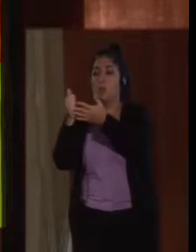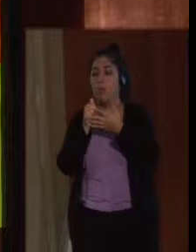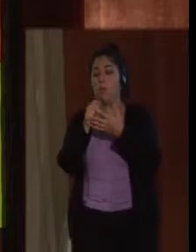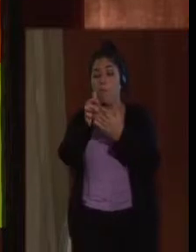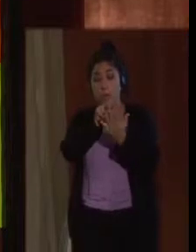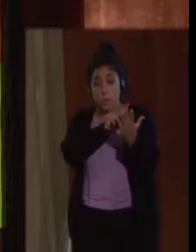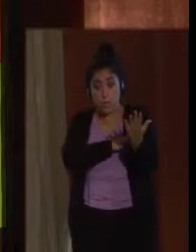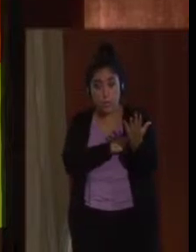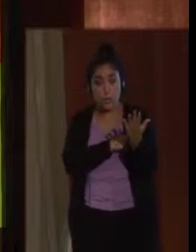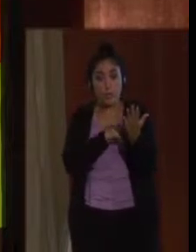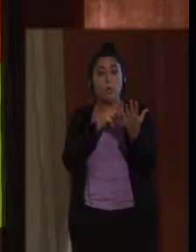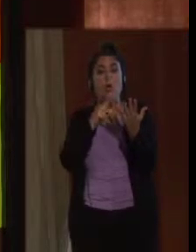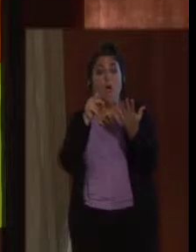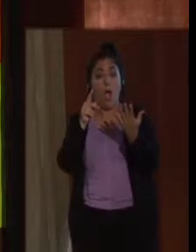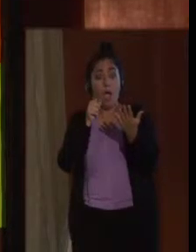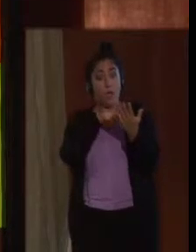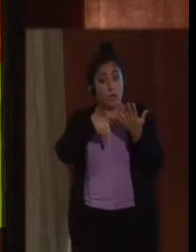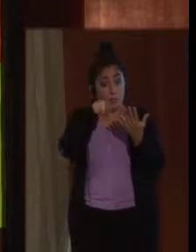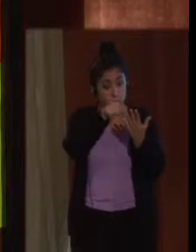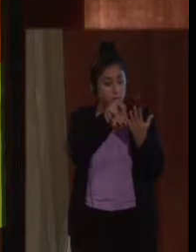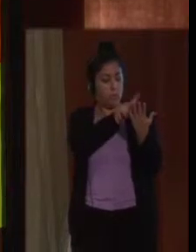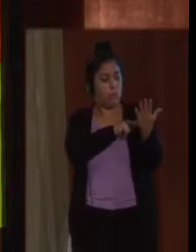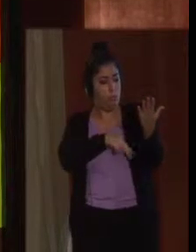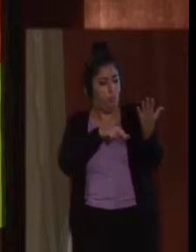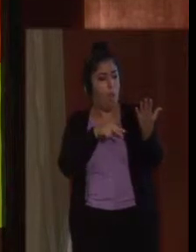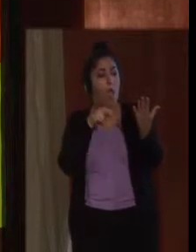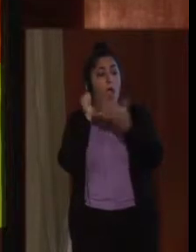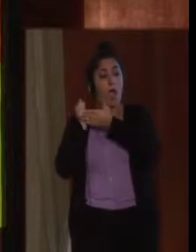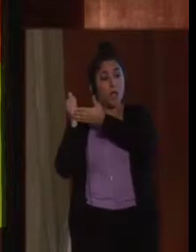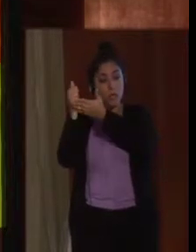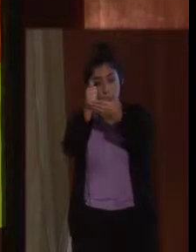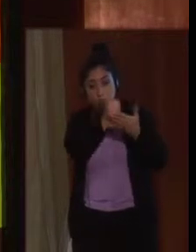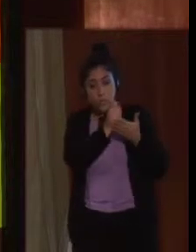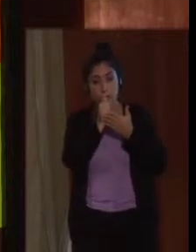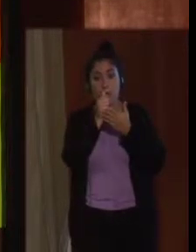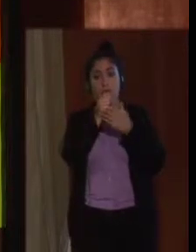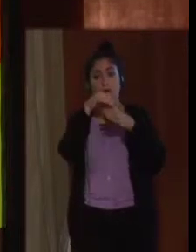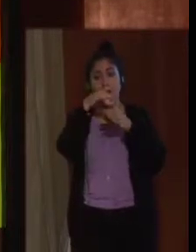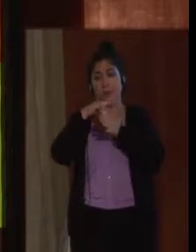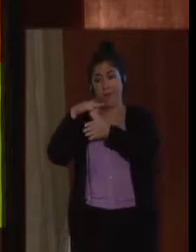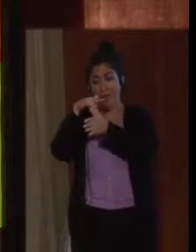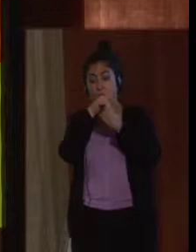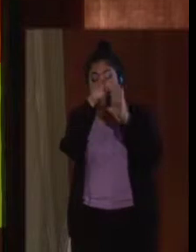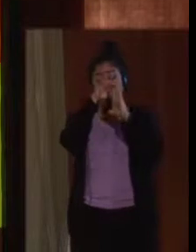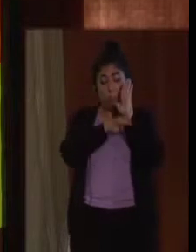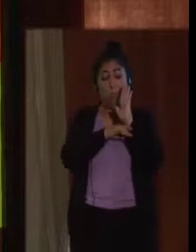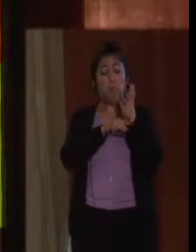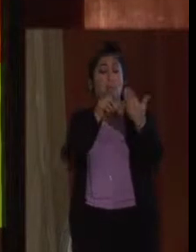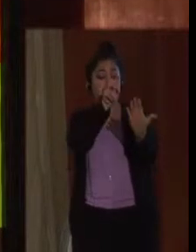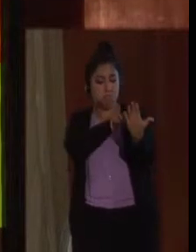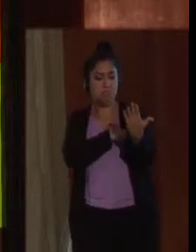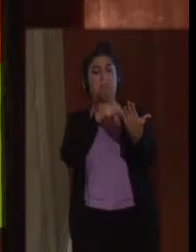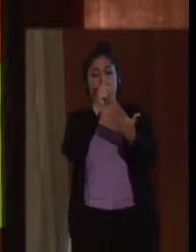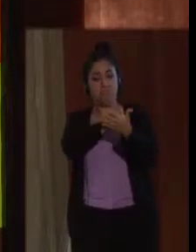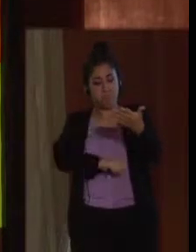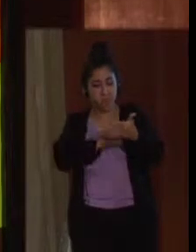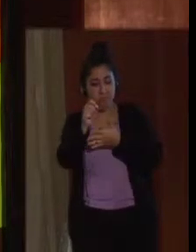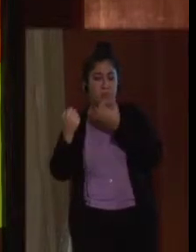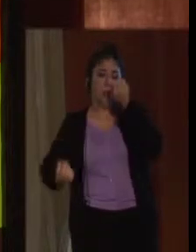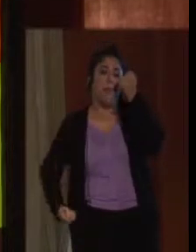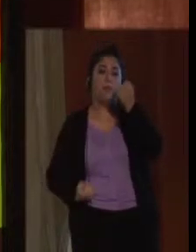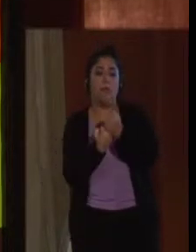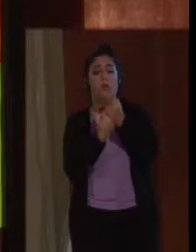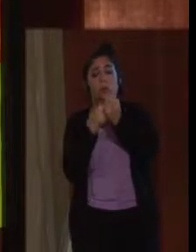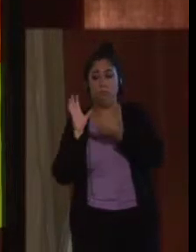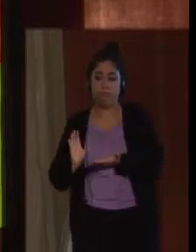y otros, y el programa de incentivos municipales de igual forma. Que todos ellos apuntan, ¿no es cierto?, todos ellos apuntan a